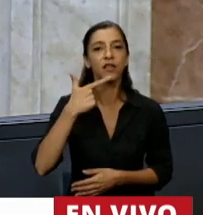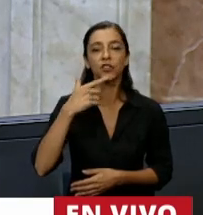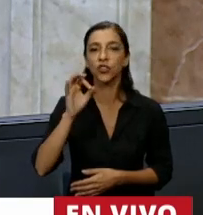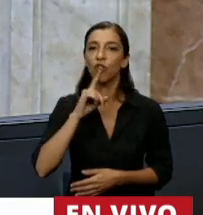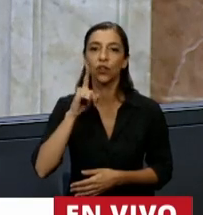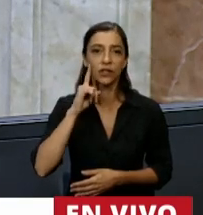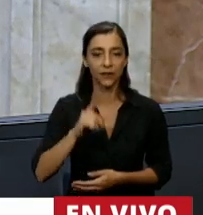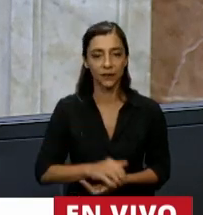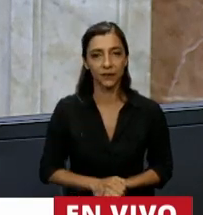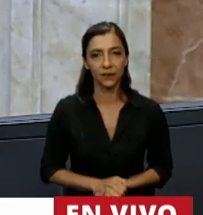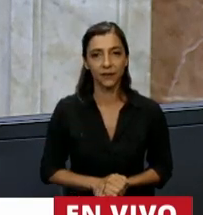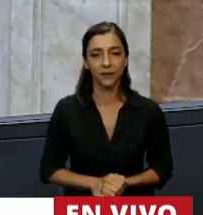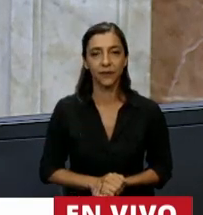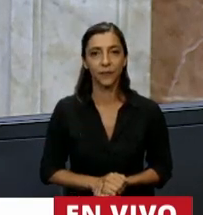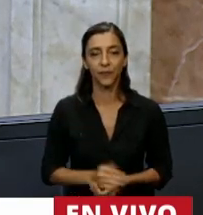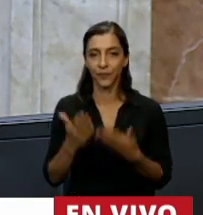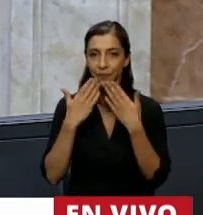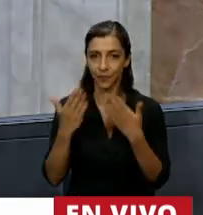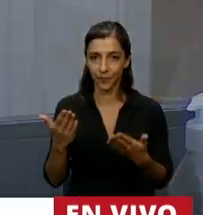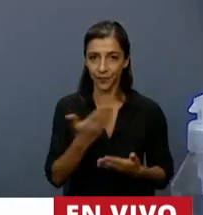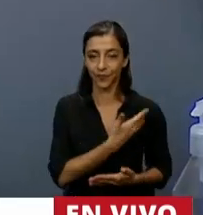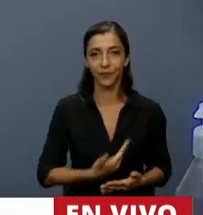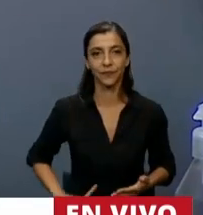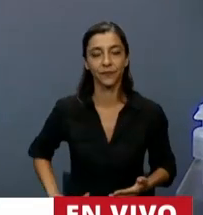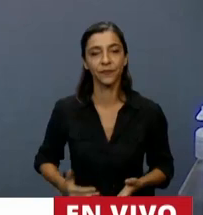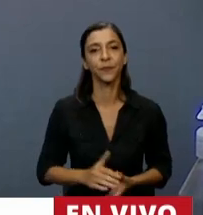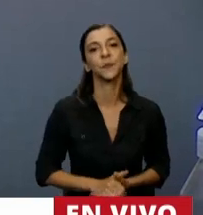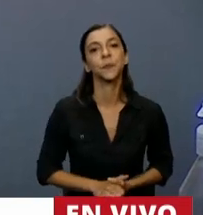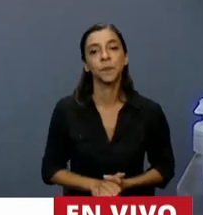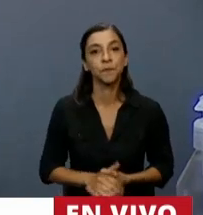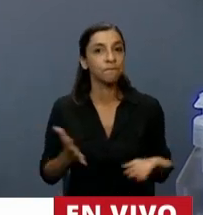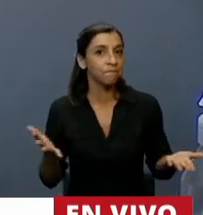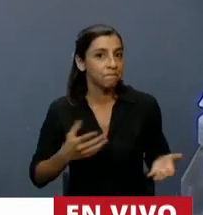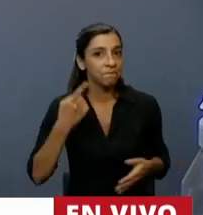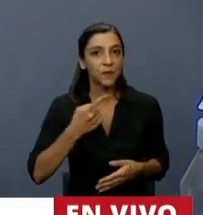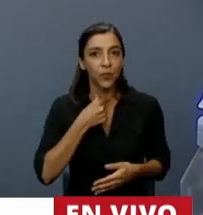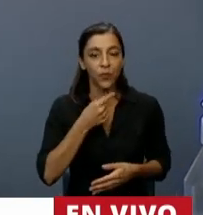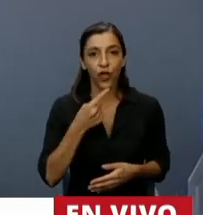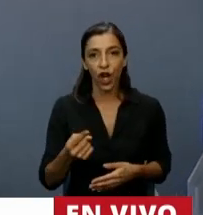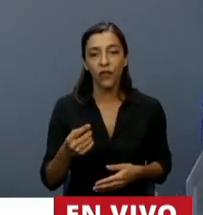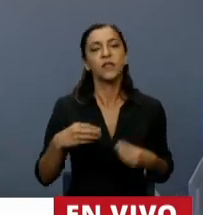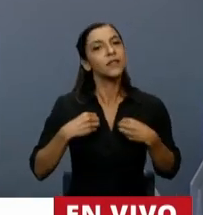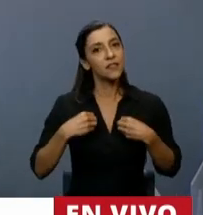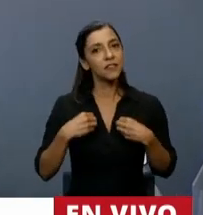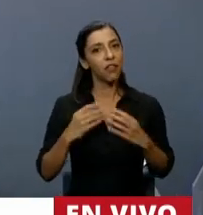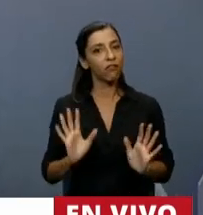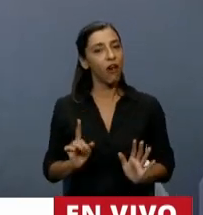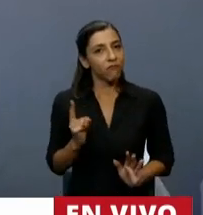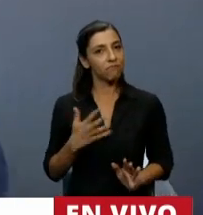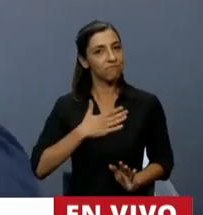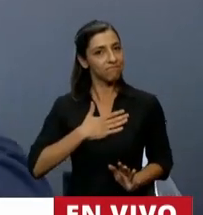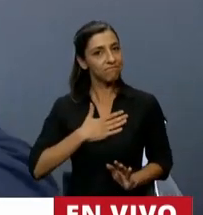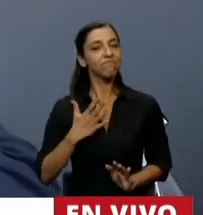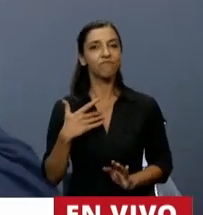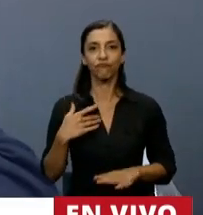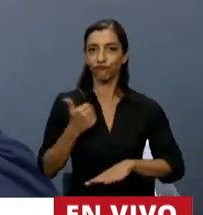Muchas gracias, señor presidente. La verdad que primero quiero expresar que me siento honrado de estar hoy